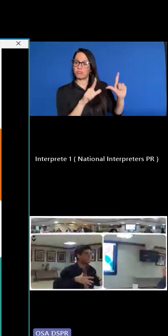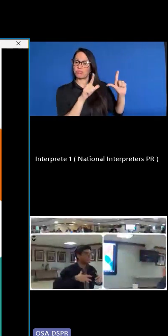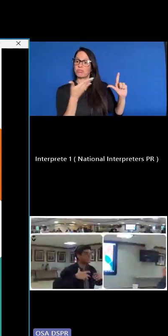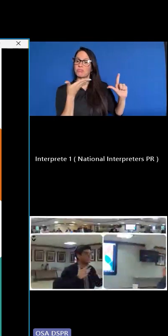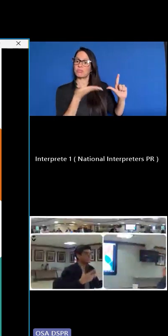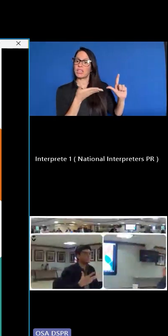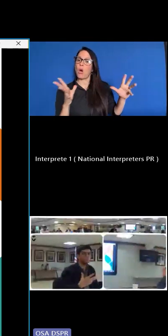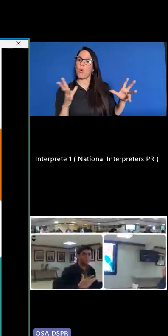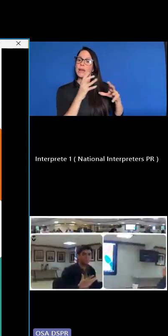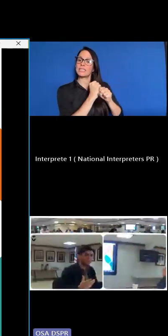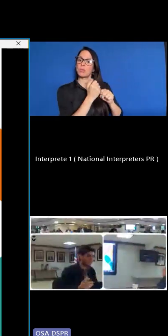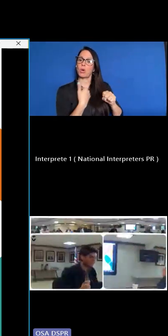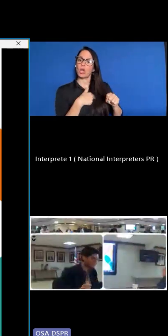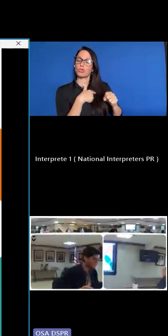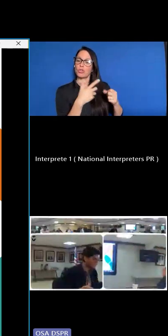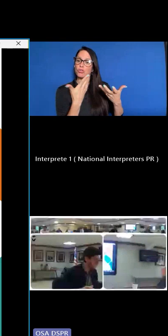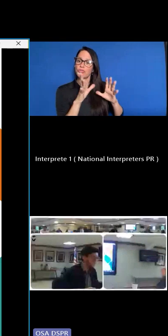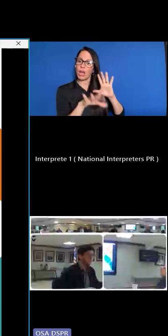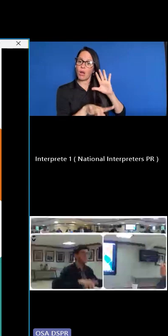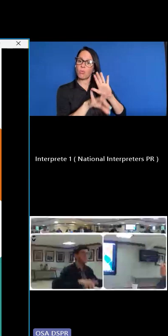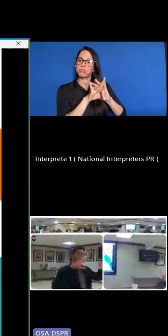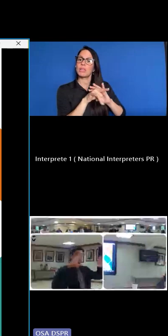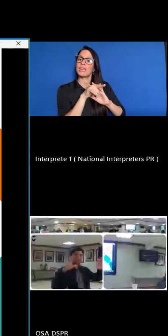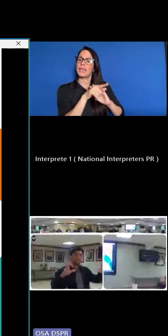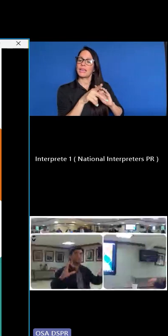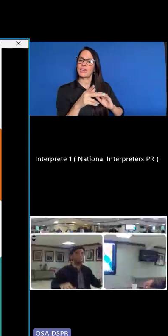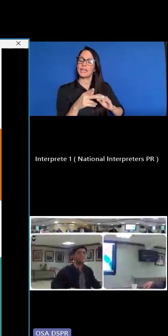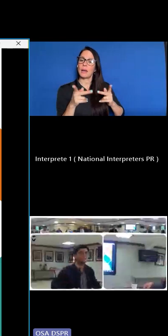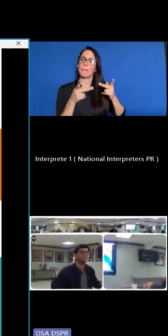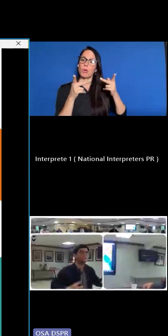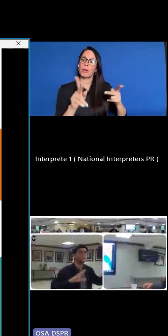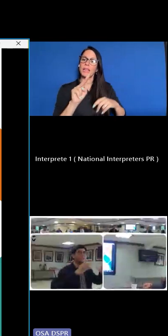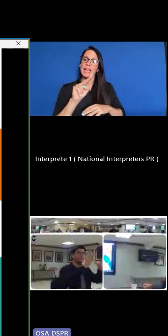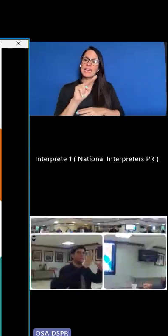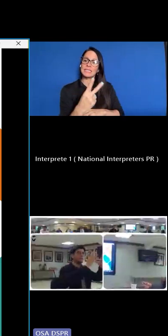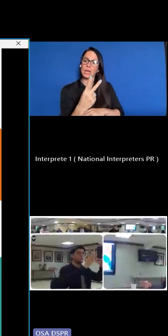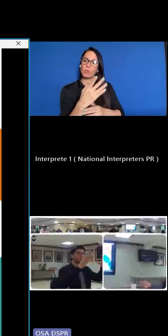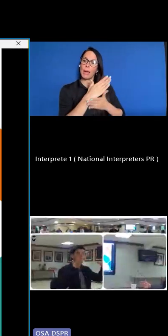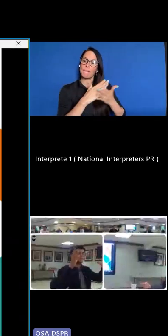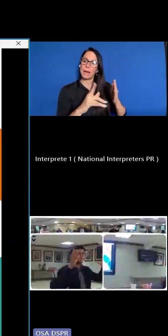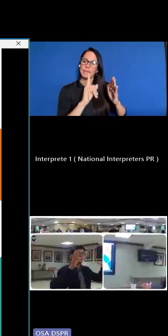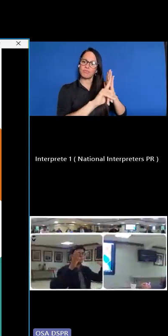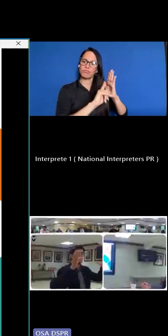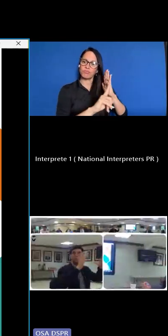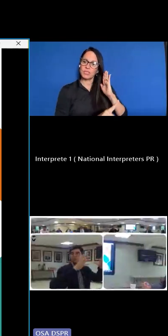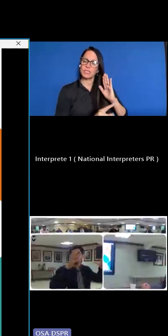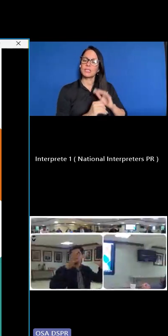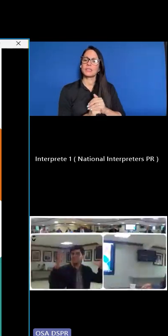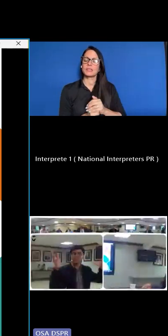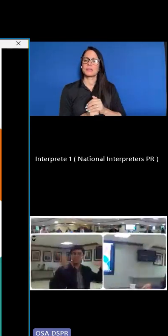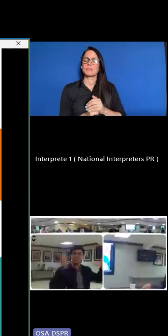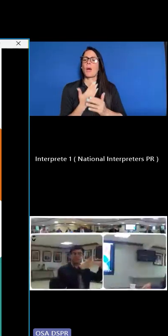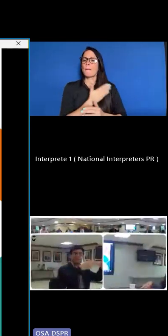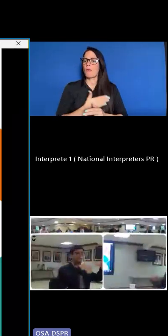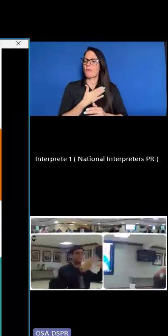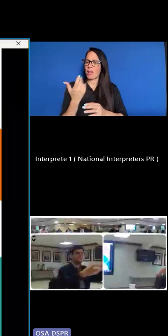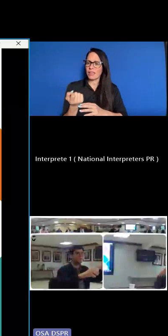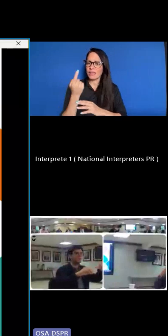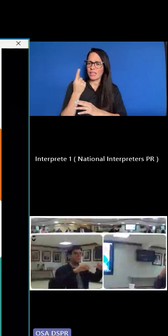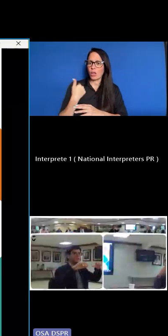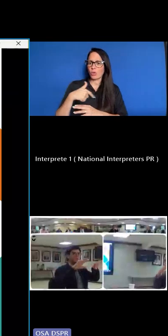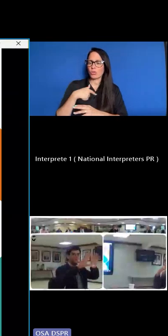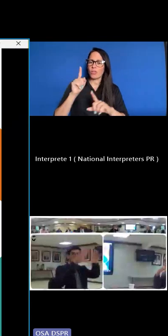encontramos, ¿verdad? Luego que entonces esta propuesta se pusieron una revisión. Importante tener presente de que han habido diferentes componentes de gobernanza y